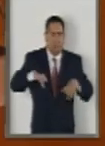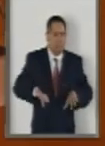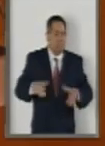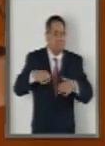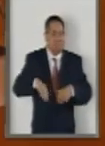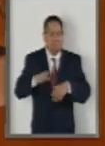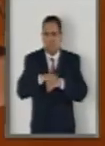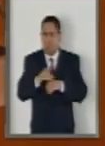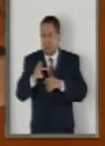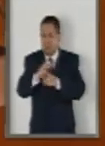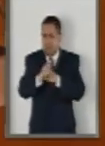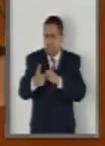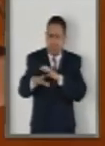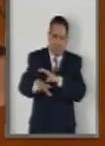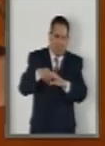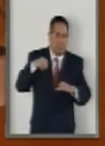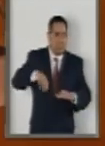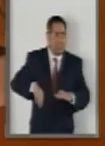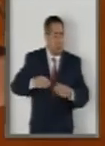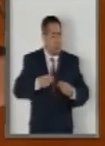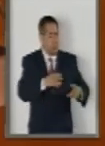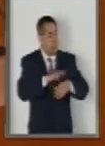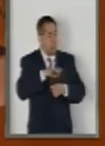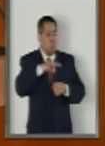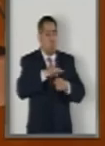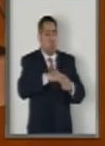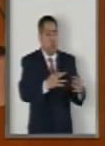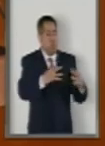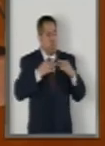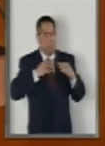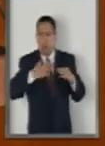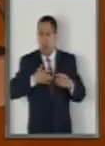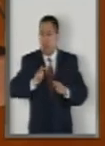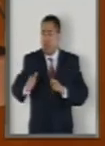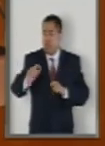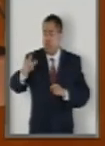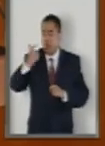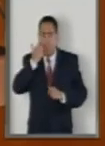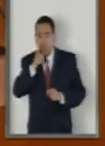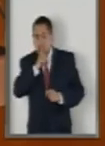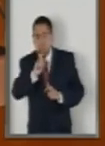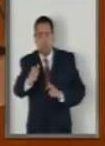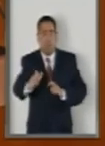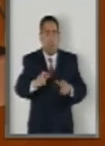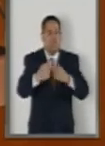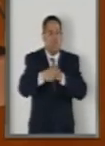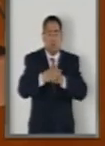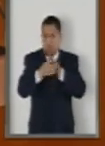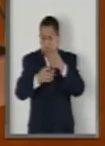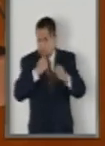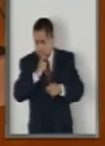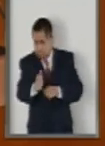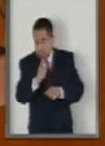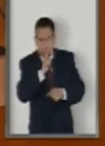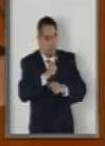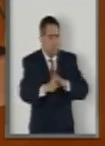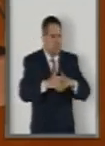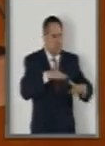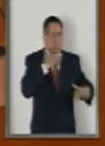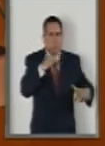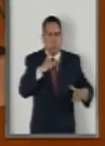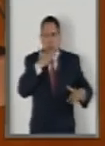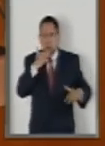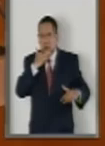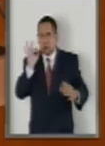recursos de este país y comprar votos y comprar autoridades y comprar a las televisoras y corromper a todo el